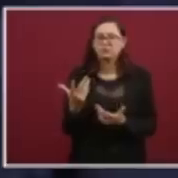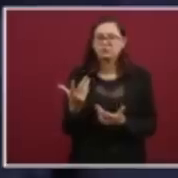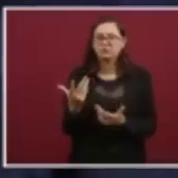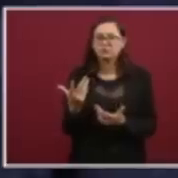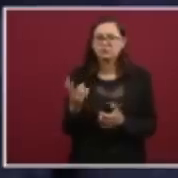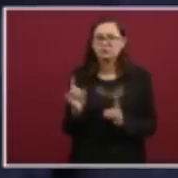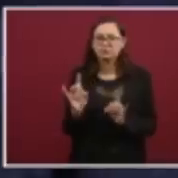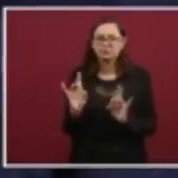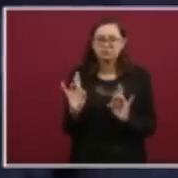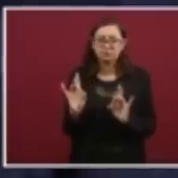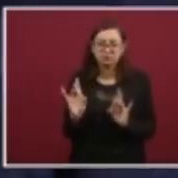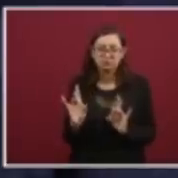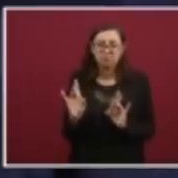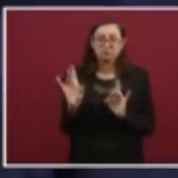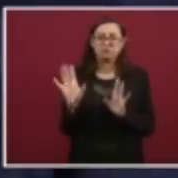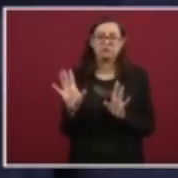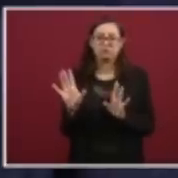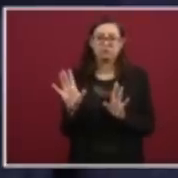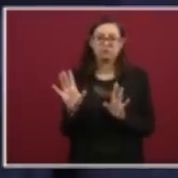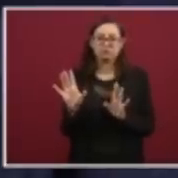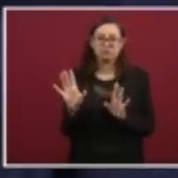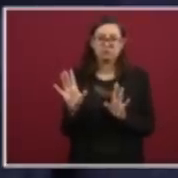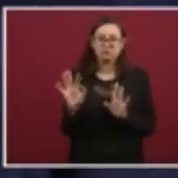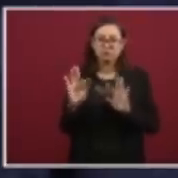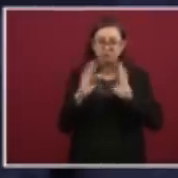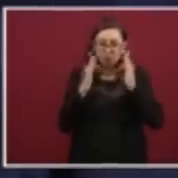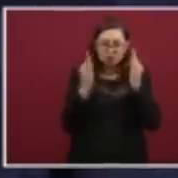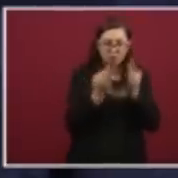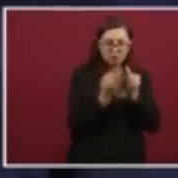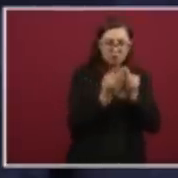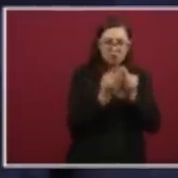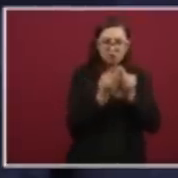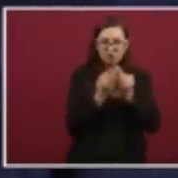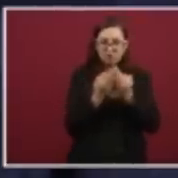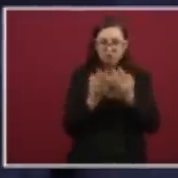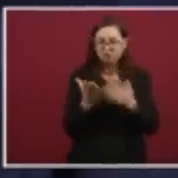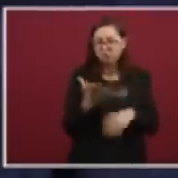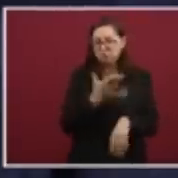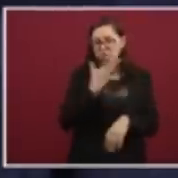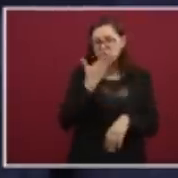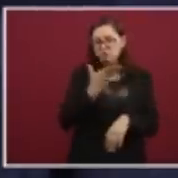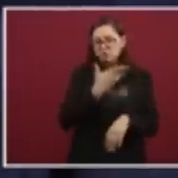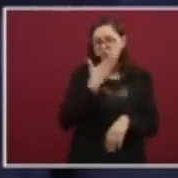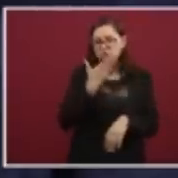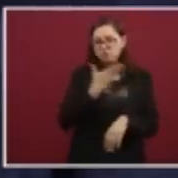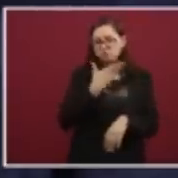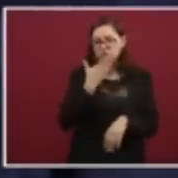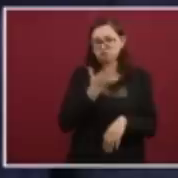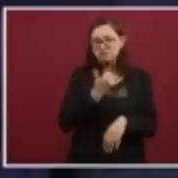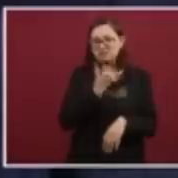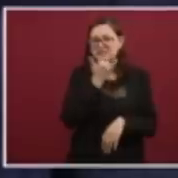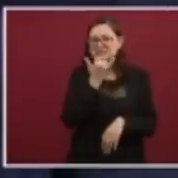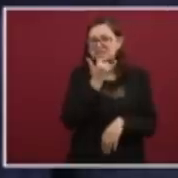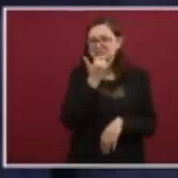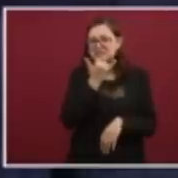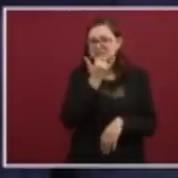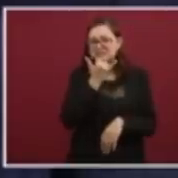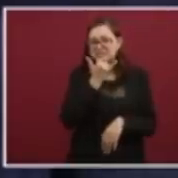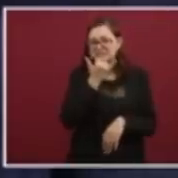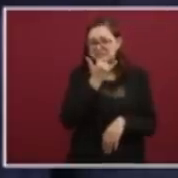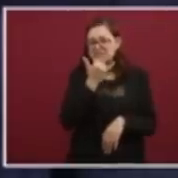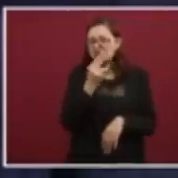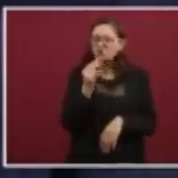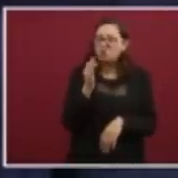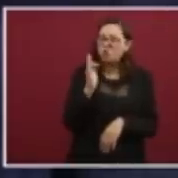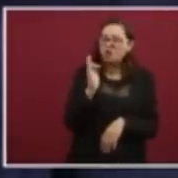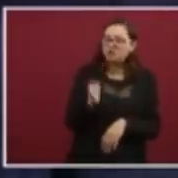ante un ejemplo, ante un modelo, lo más frecuente es no aceptarlo, es criticarlo y